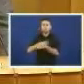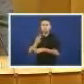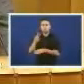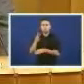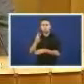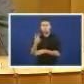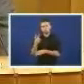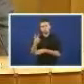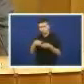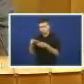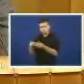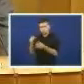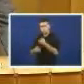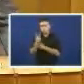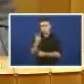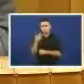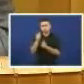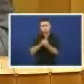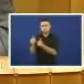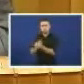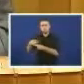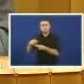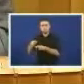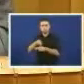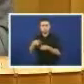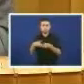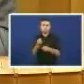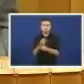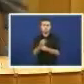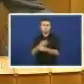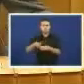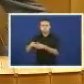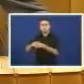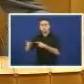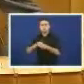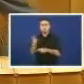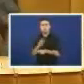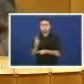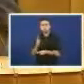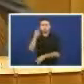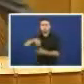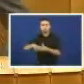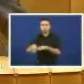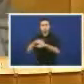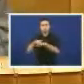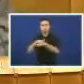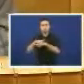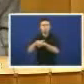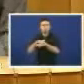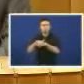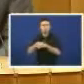políticos o do Bloque Nacionalista Galego e o do Partido Socialista. Dende as bancadas da oposición, se o desexan,